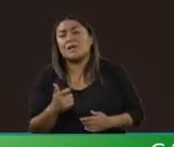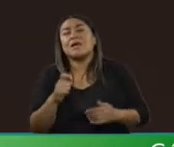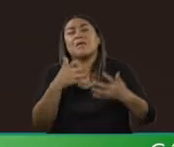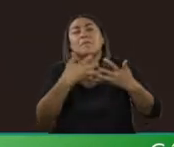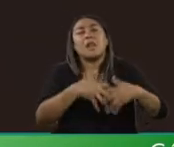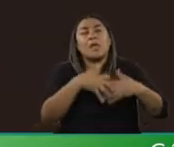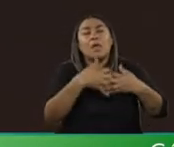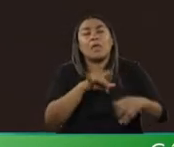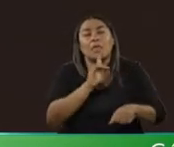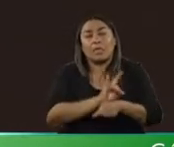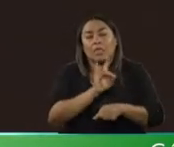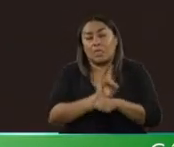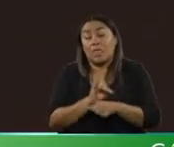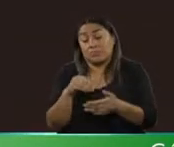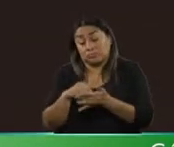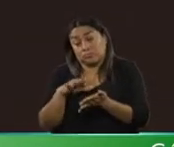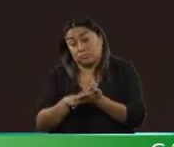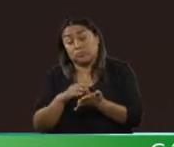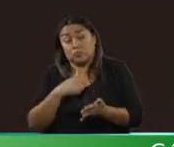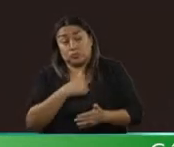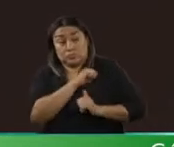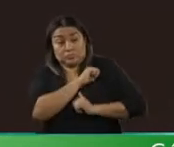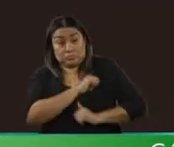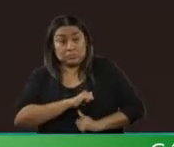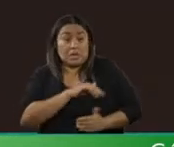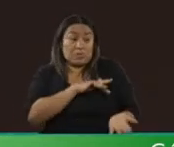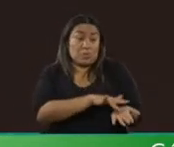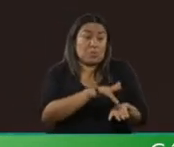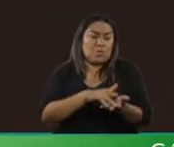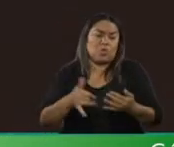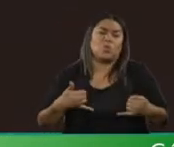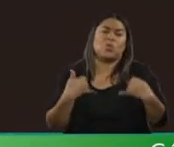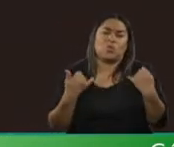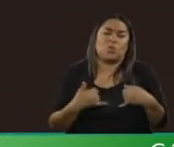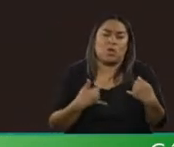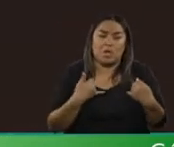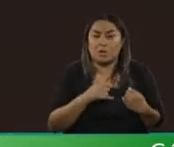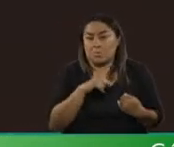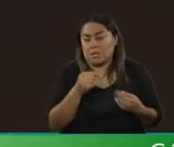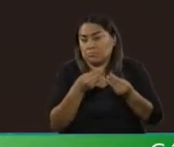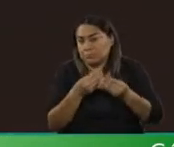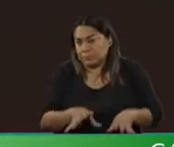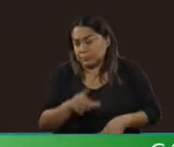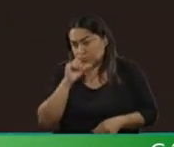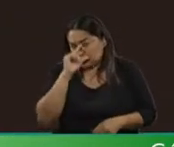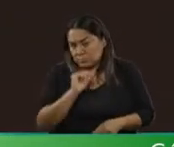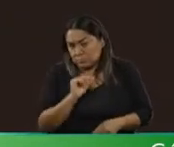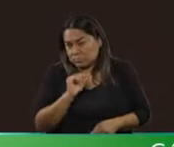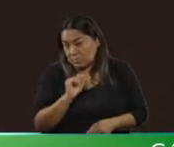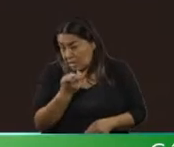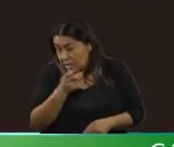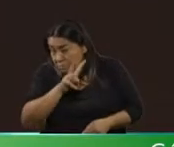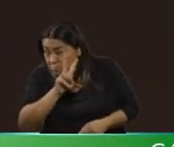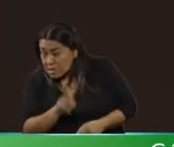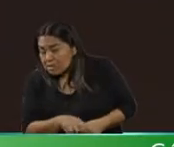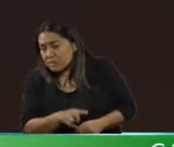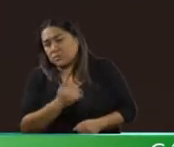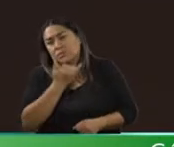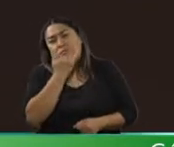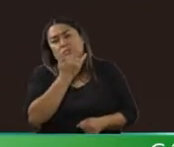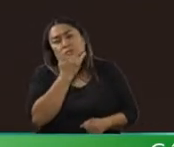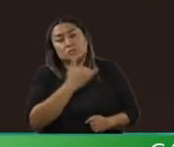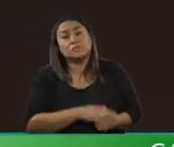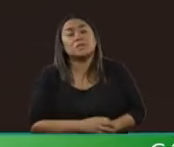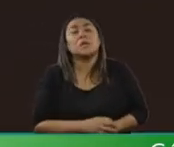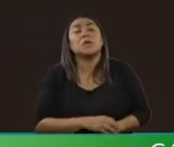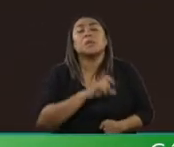empresas fantasma registradas como tutoras del programa, lo que afectó directamente la credibilidad del mismo.